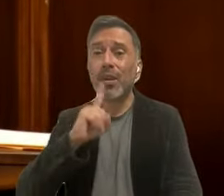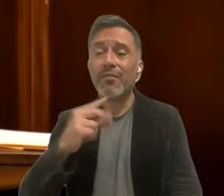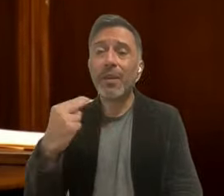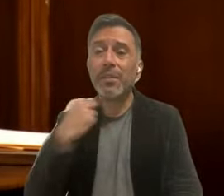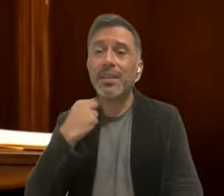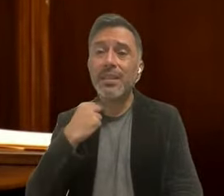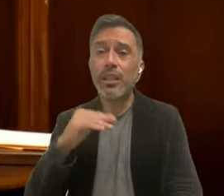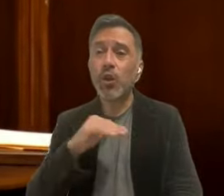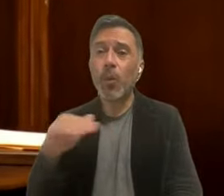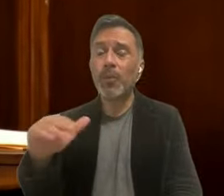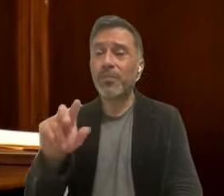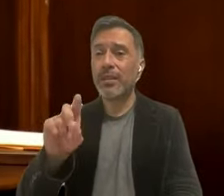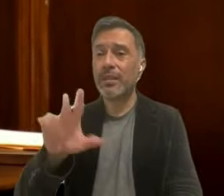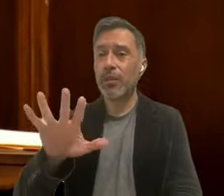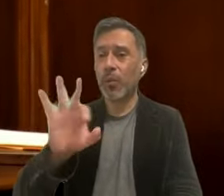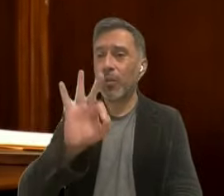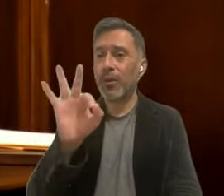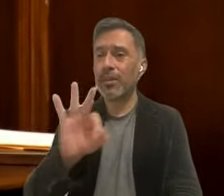más del 35%